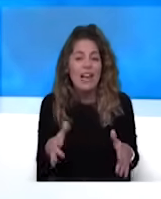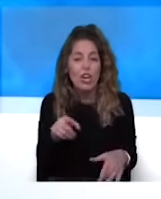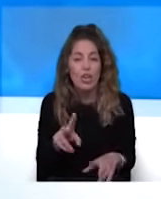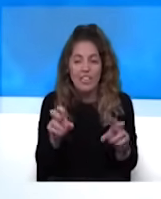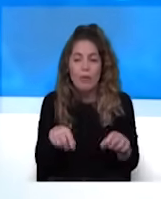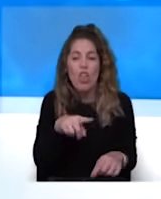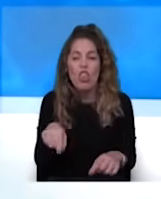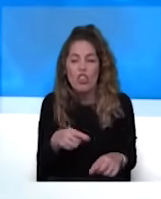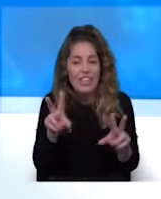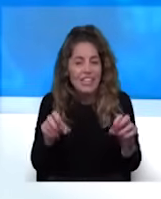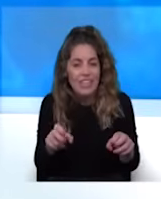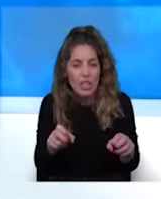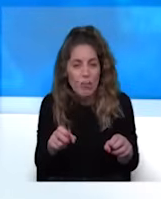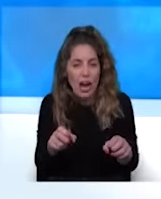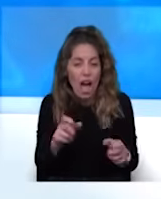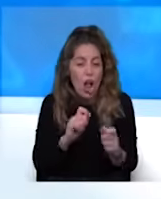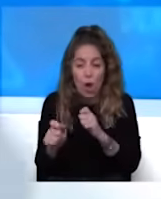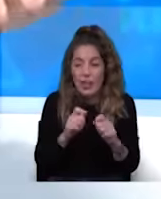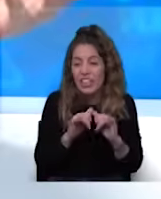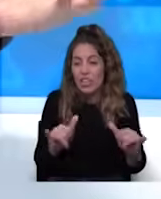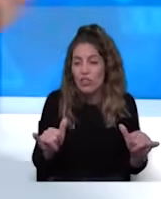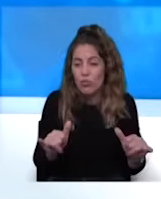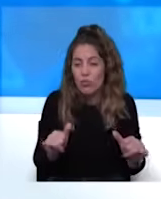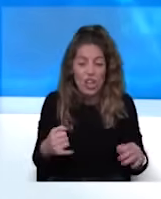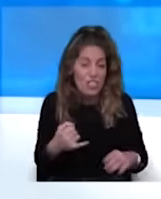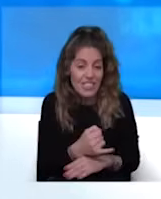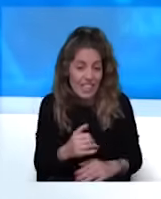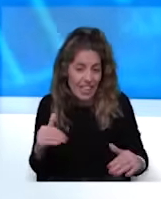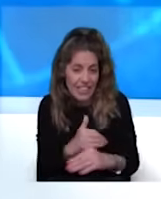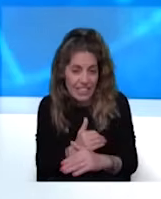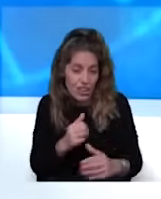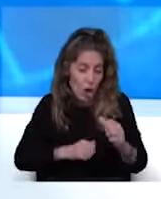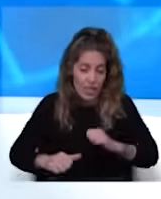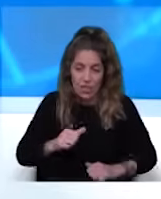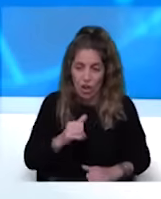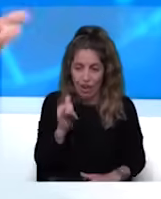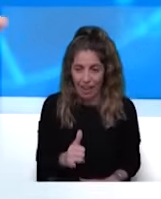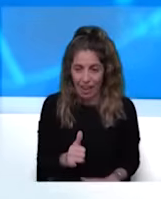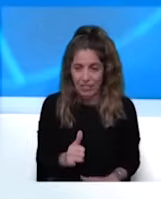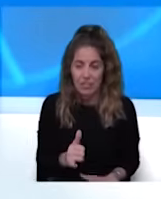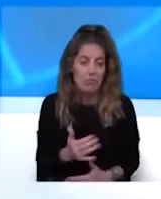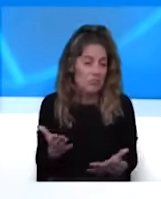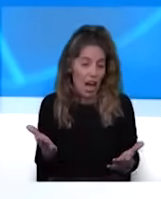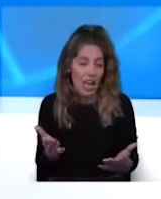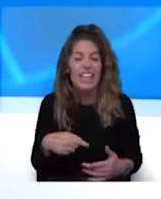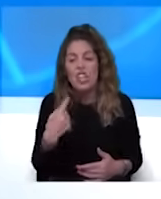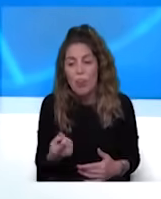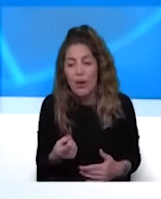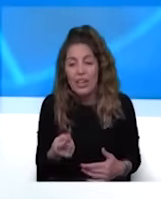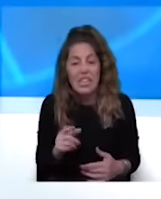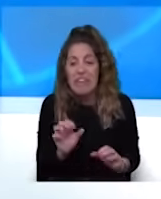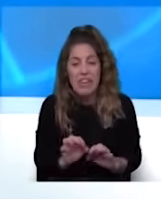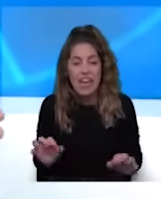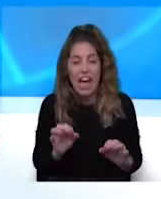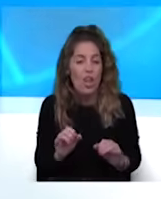tema dónde está este tema están los periodistas que difunden los siniestros de tránsito y los lesionados que hay y Bueno pero después de eso no hay